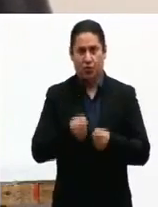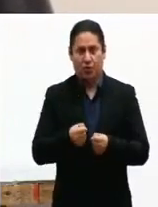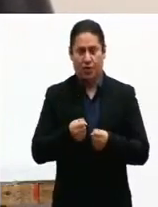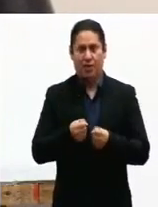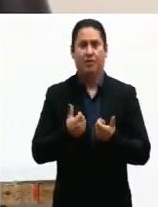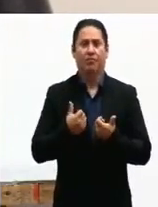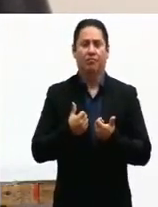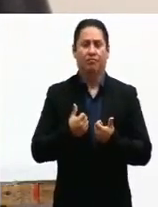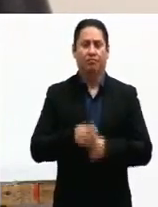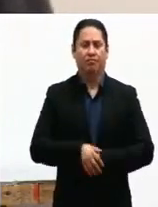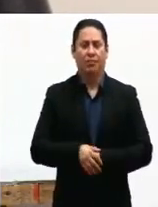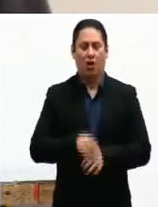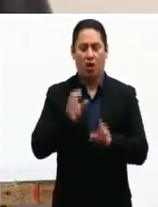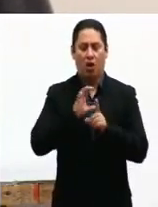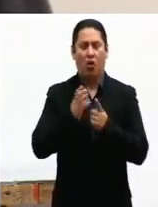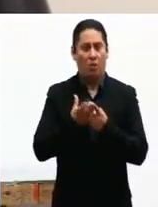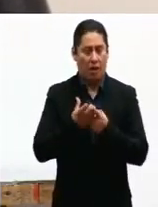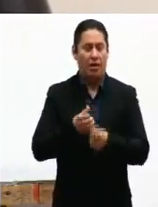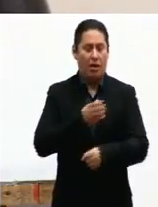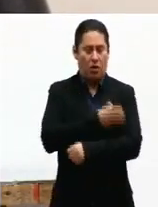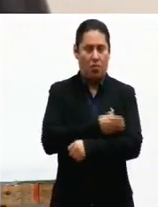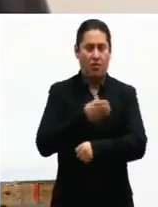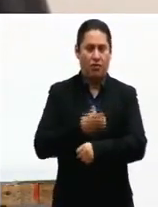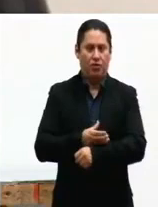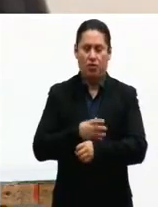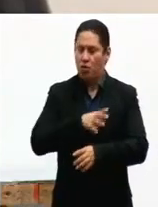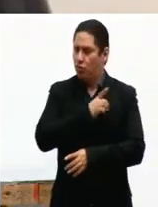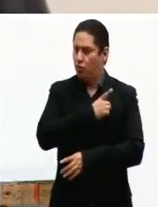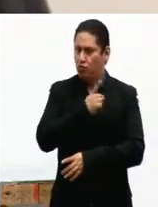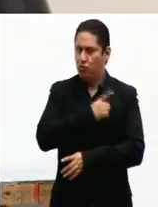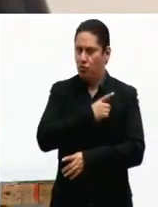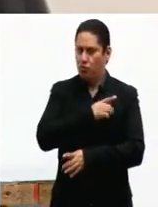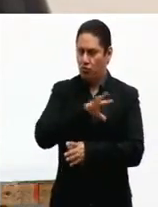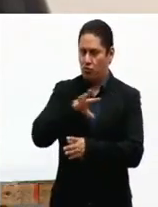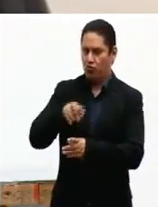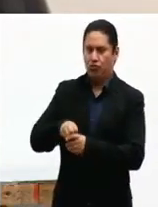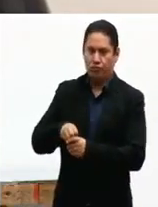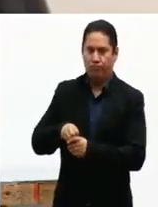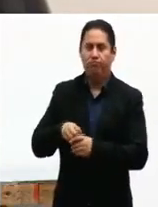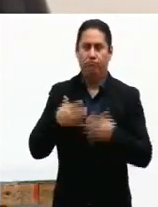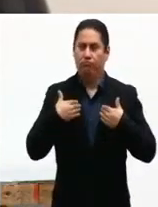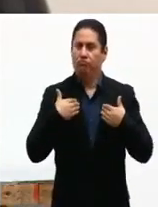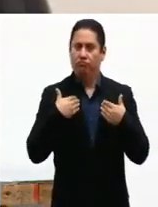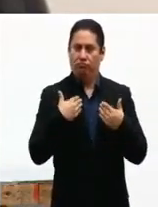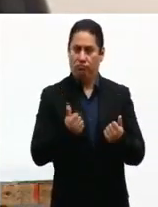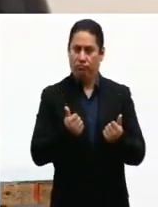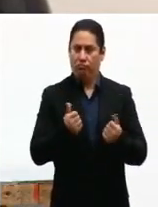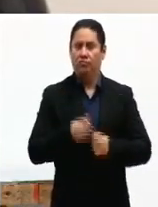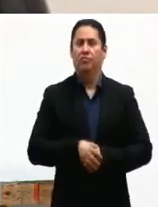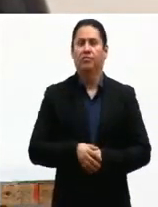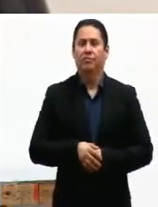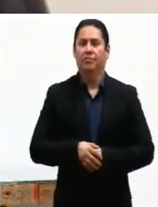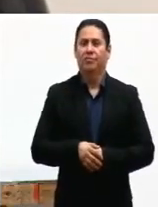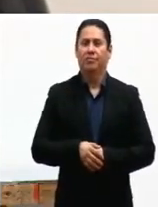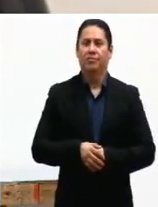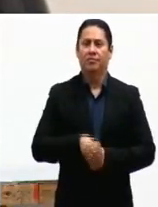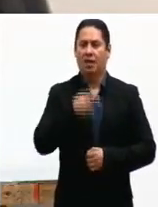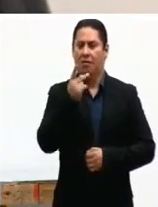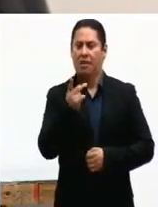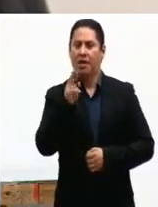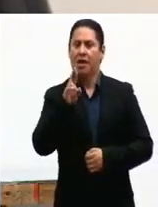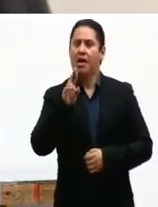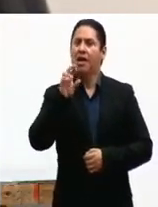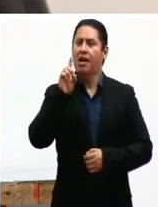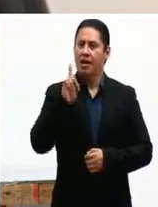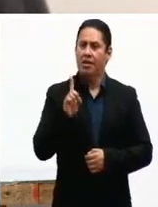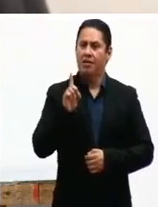los compañeros y compañeras que integran la Comisión de Seguridad Pública. Entiendo que ahí el Partido de la Revolución, bueno, yo